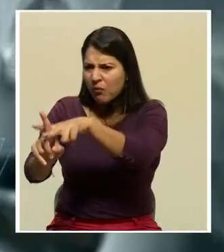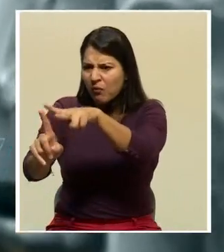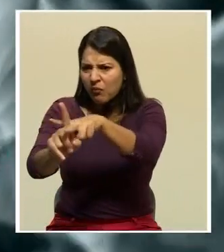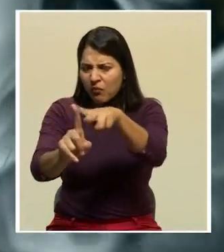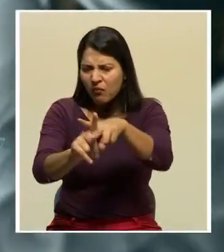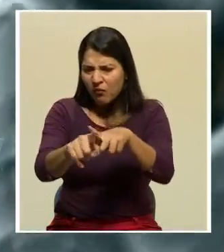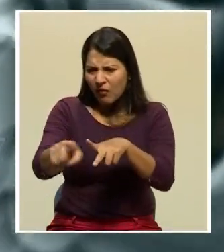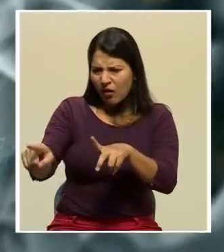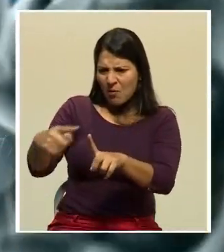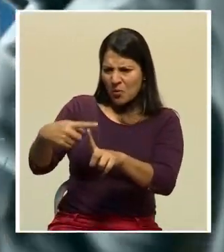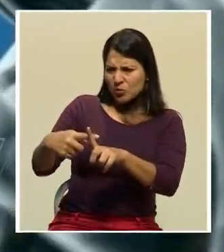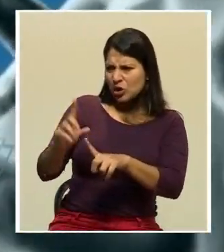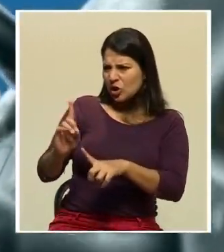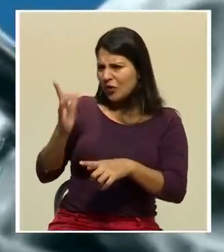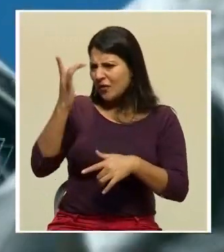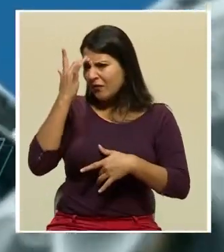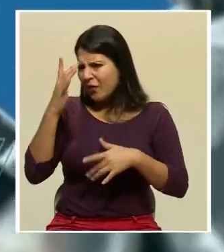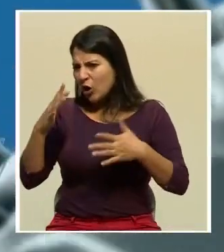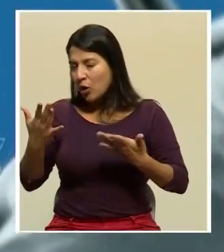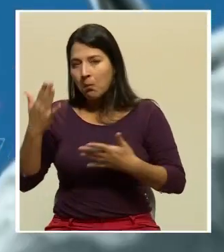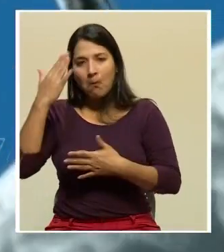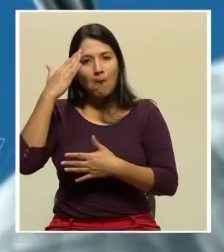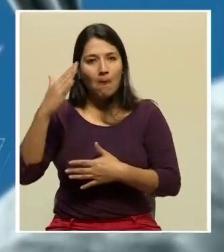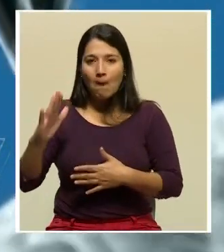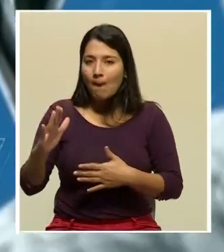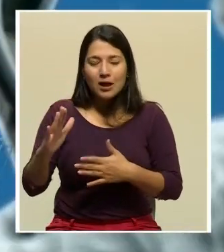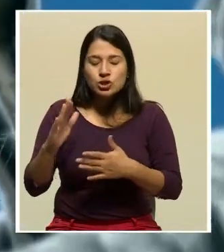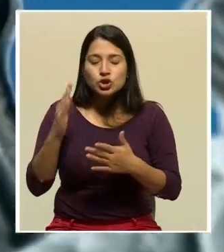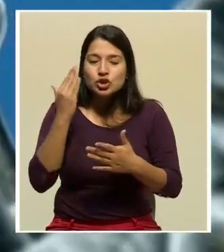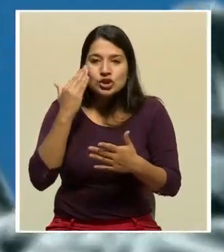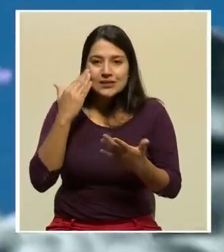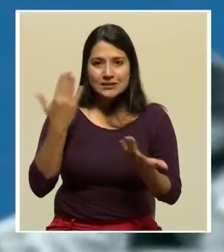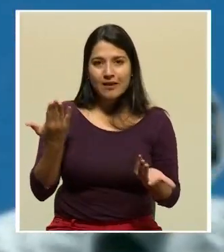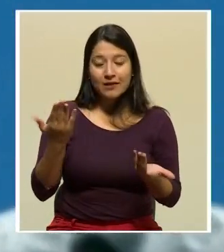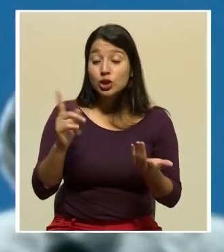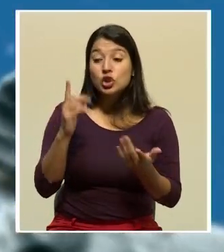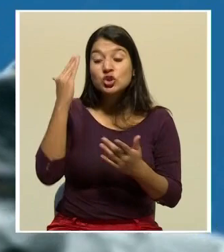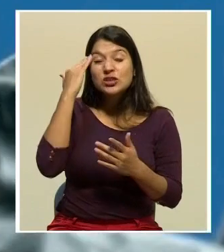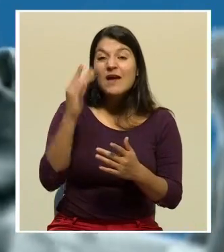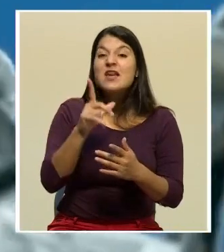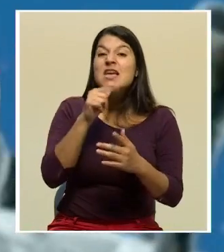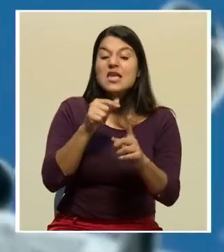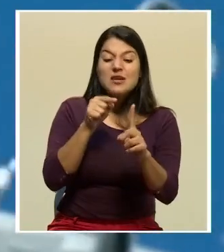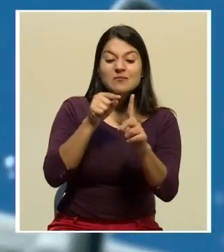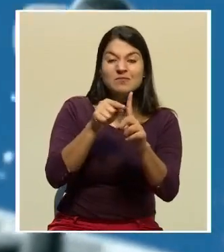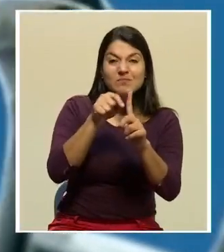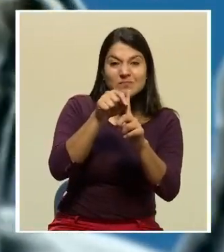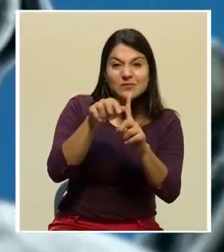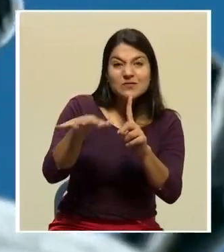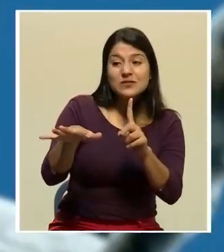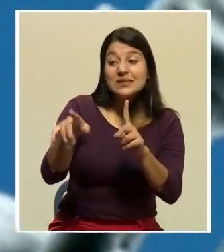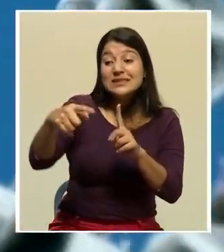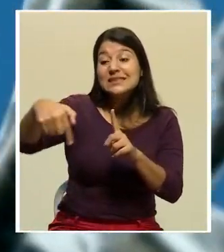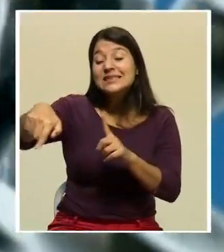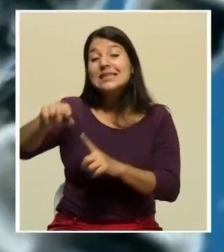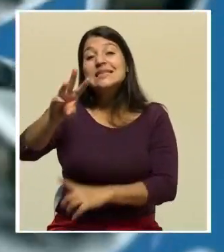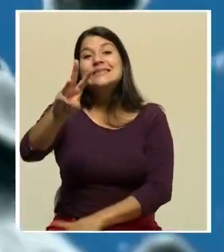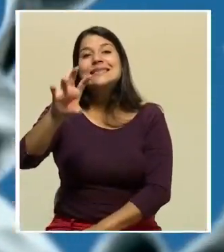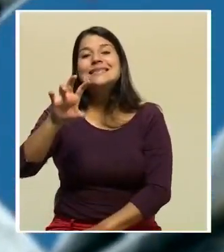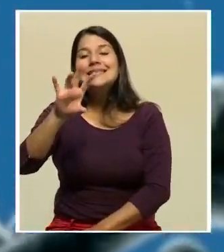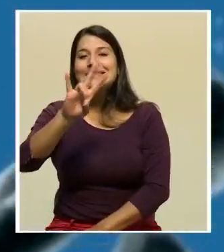los casos positivos de esta semana. Es decir, se desconoce el nexo de contagio de 678 personas, de